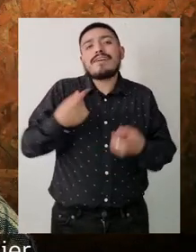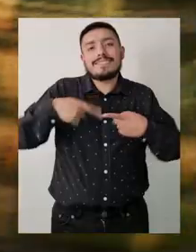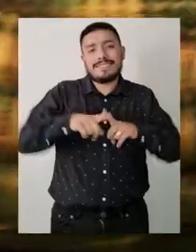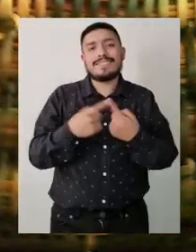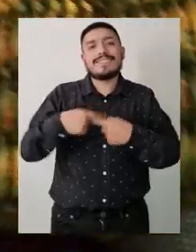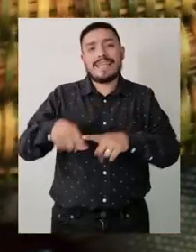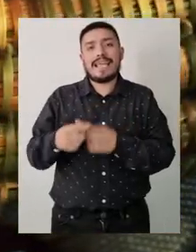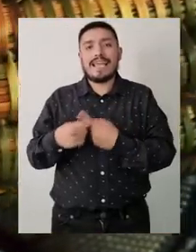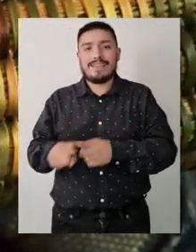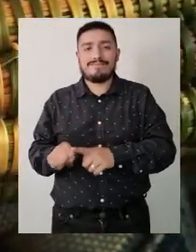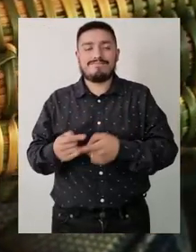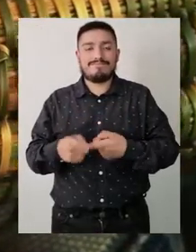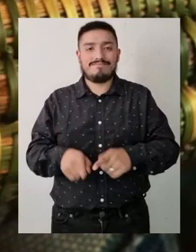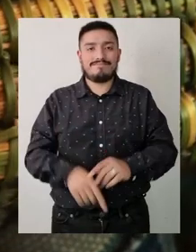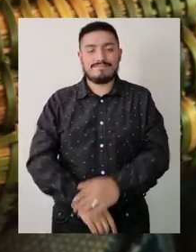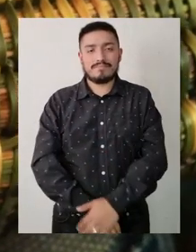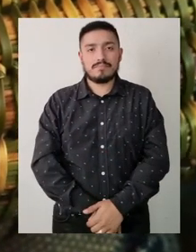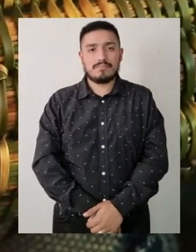tejer.